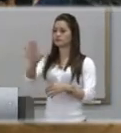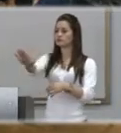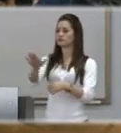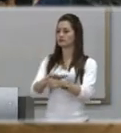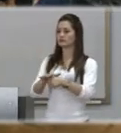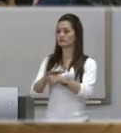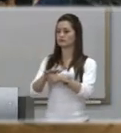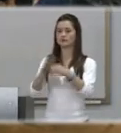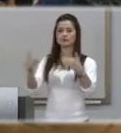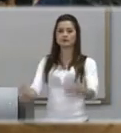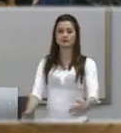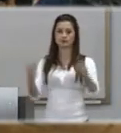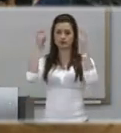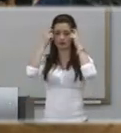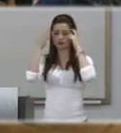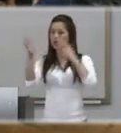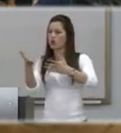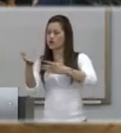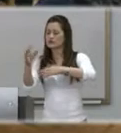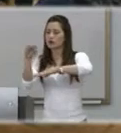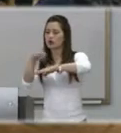¿Pero qué tipo de organización? O sea,